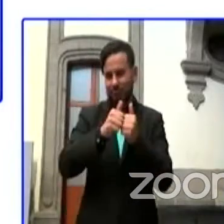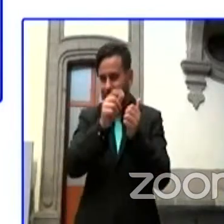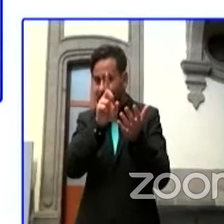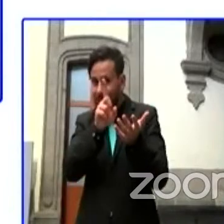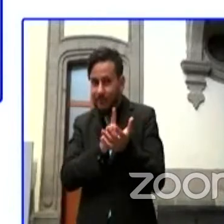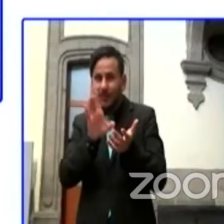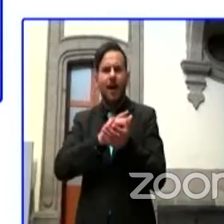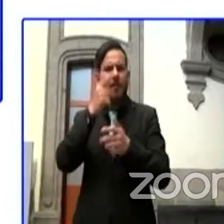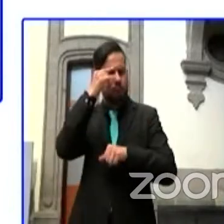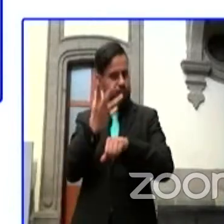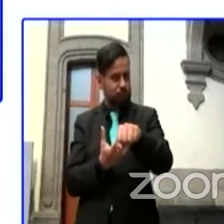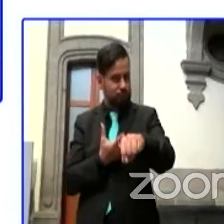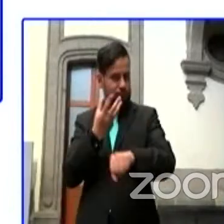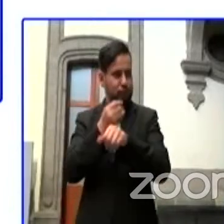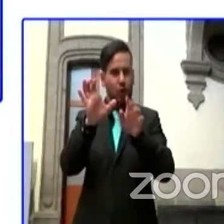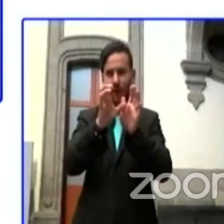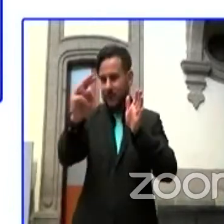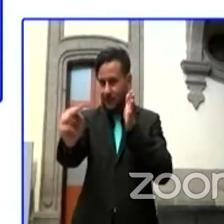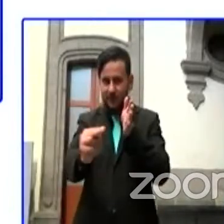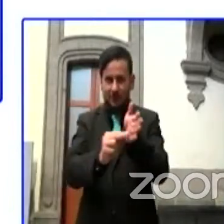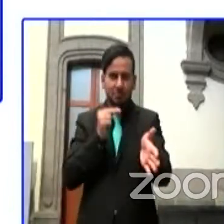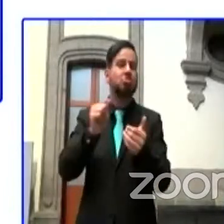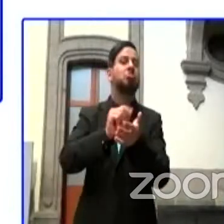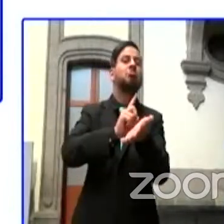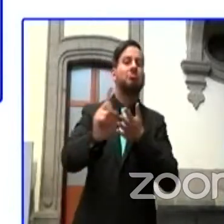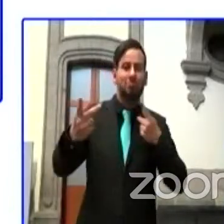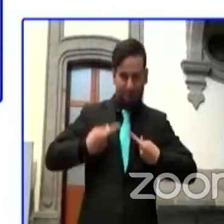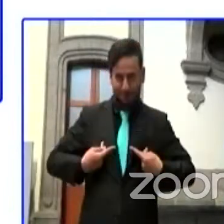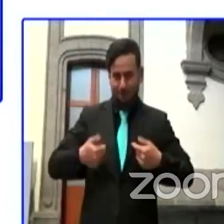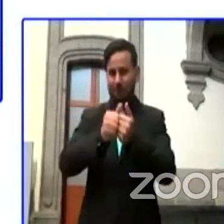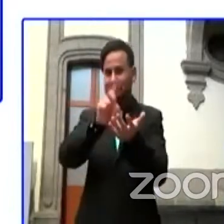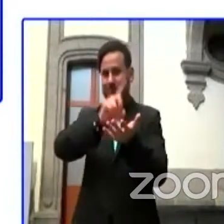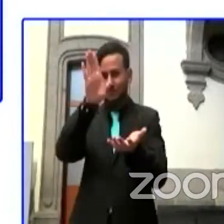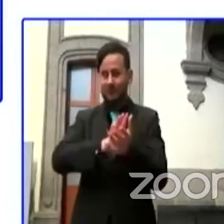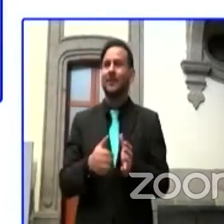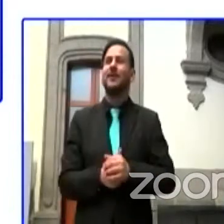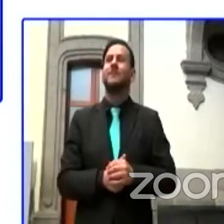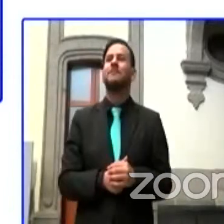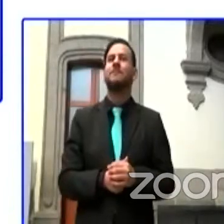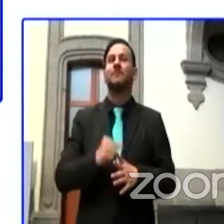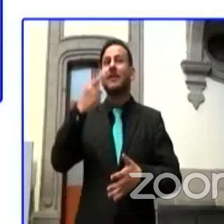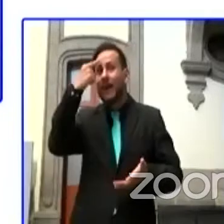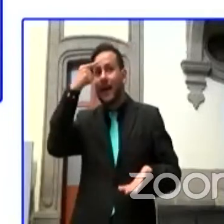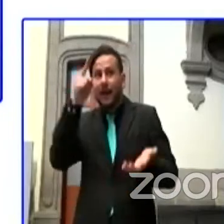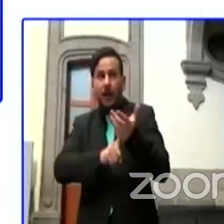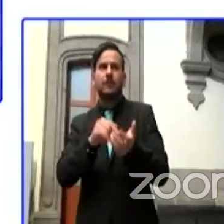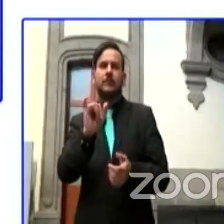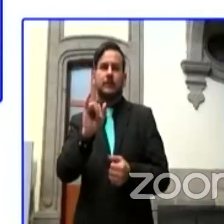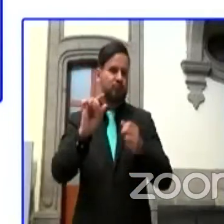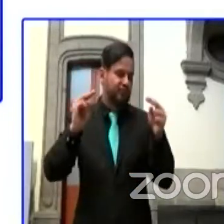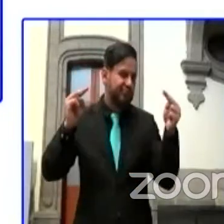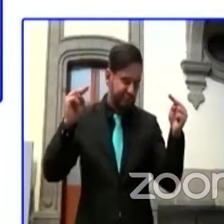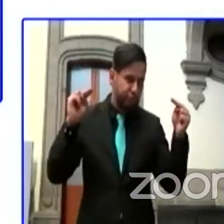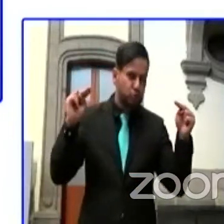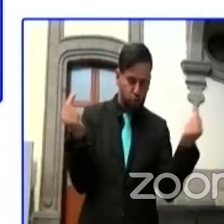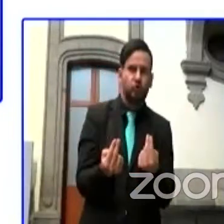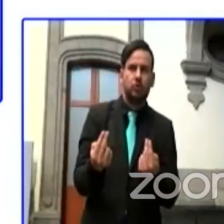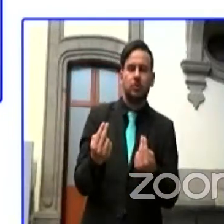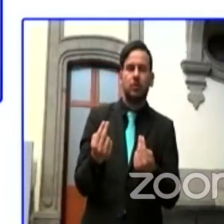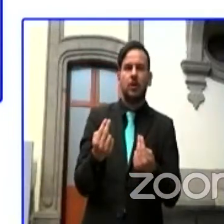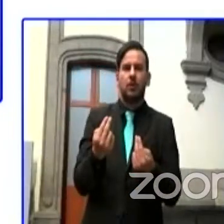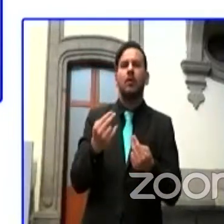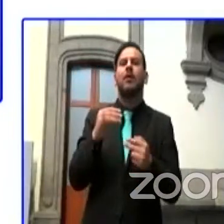el cumplimiento de la Convención de los Derechos de las Personas con Discapacidad. Creo que sí es necesario que existan